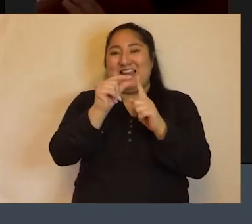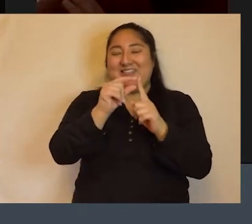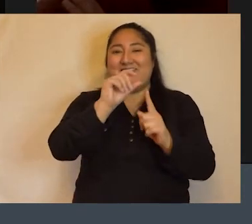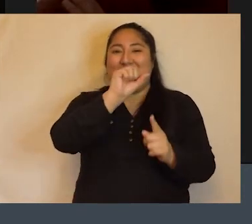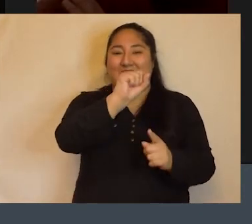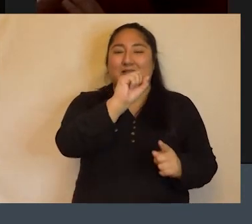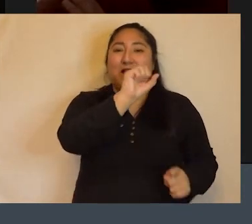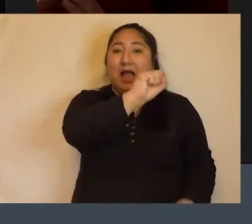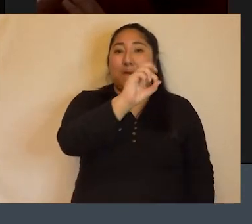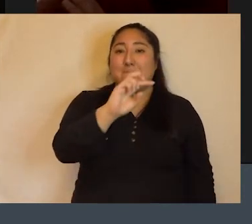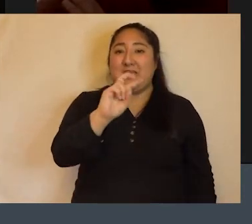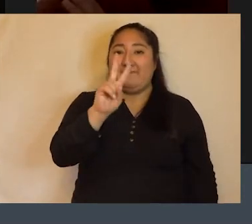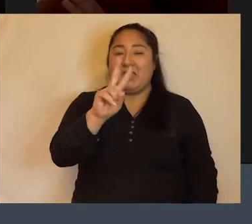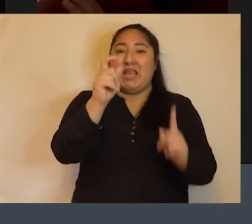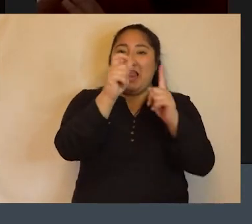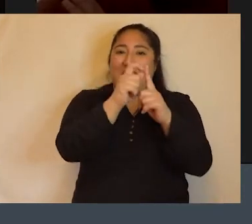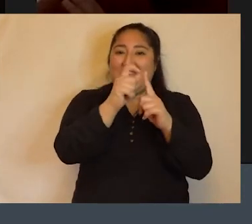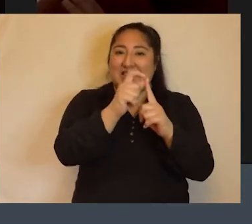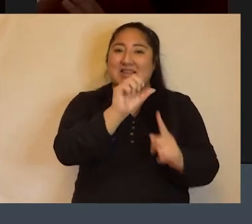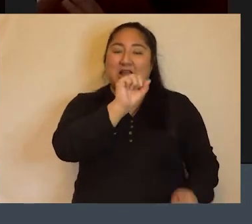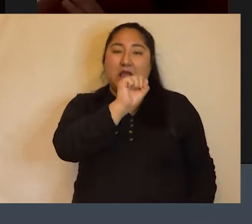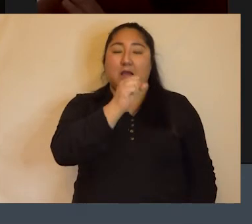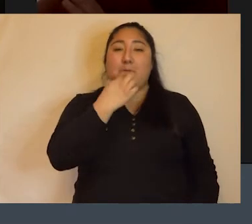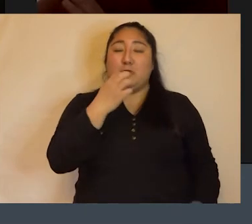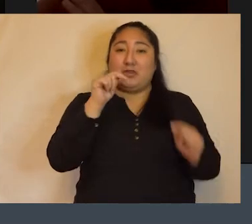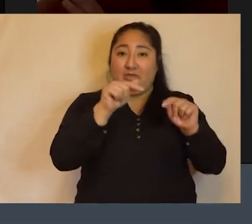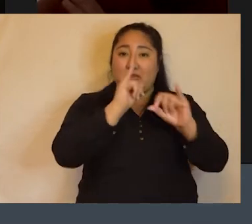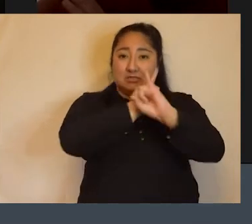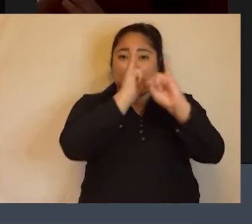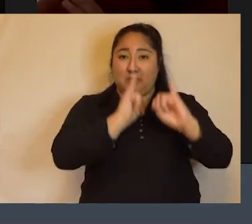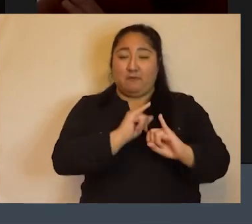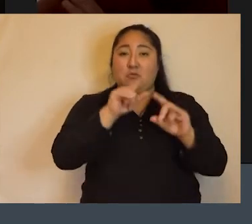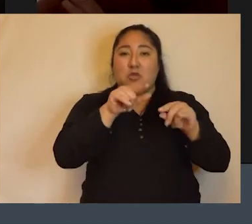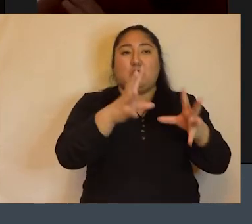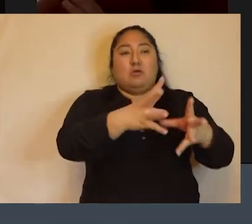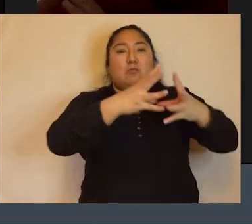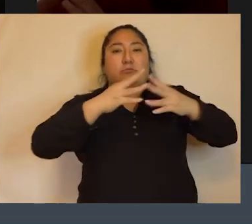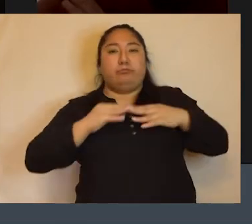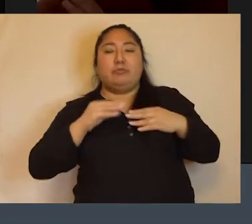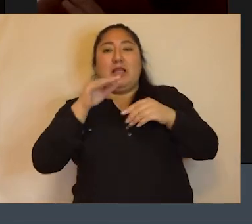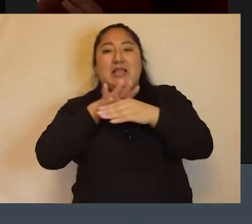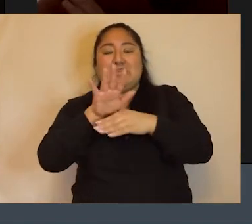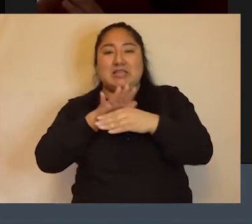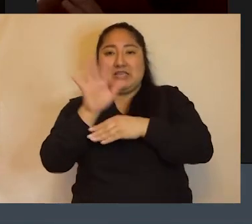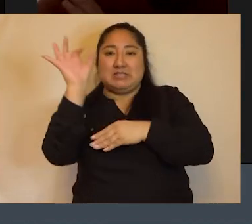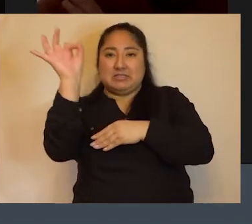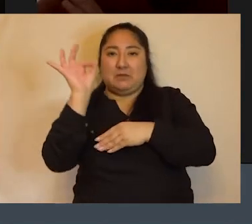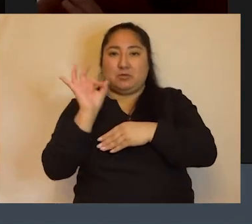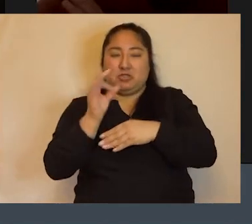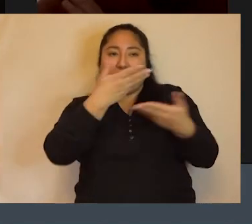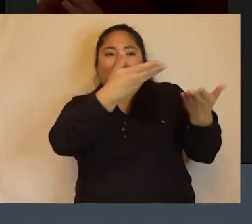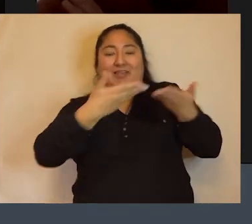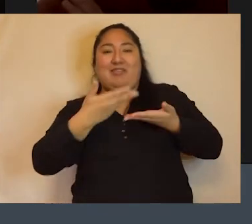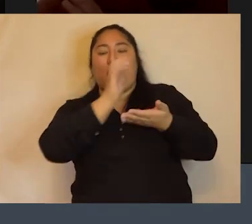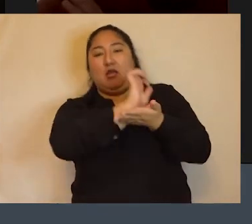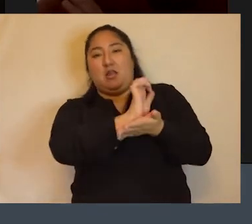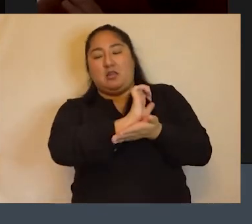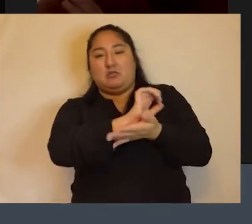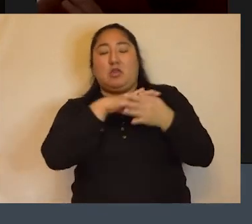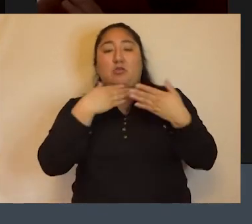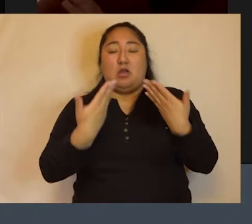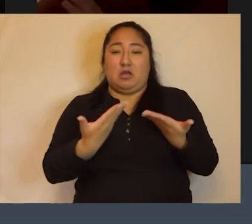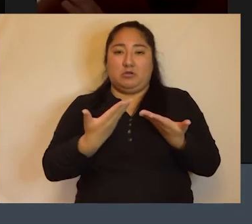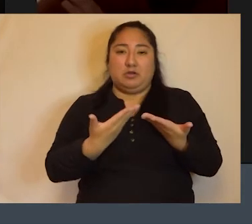letra A, APB letra A, ¿ya? Porque de esa forma vas a obtener el 15% que te va a otorgar el